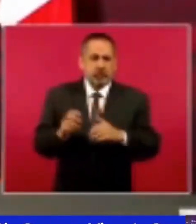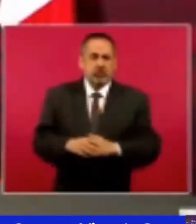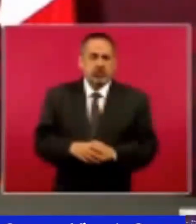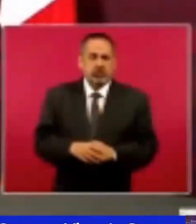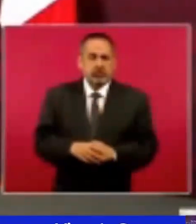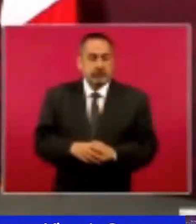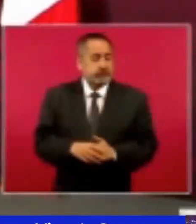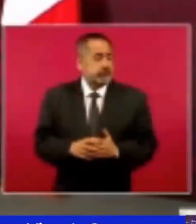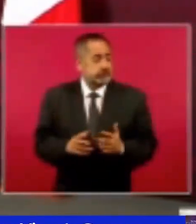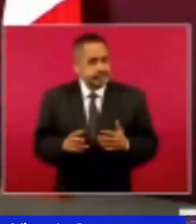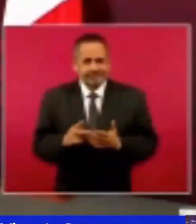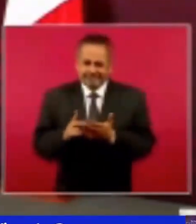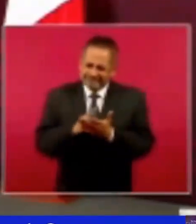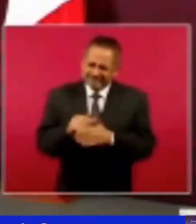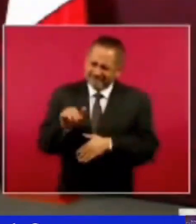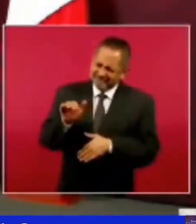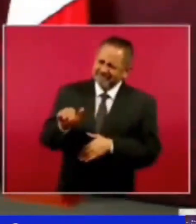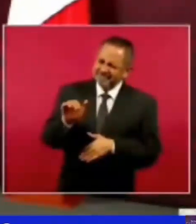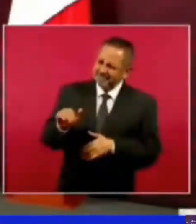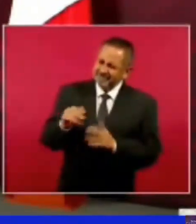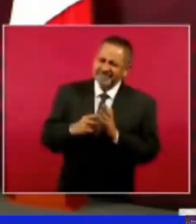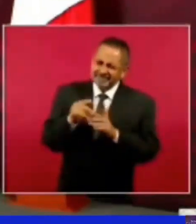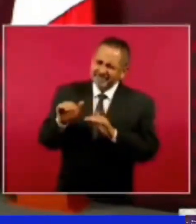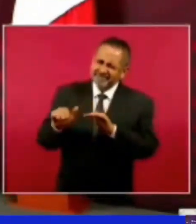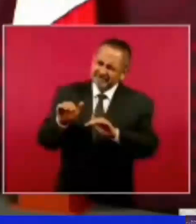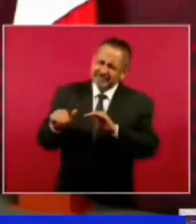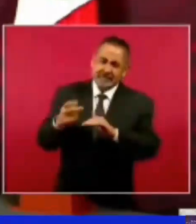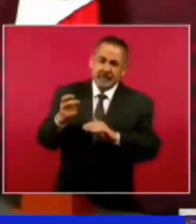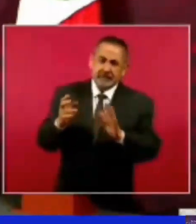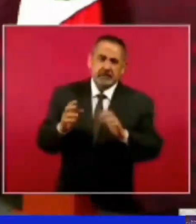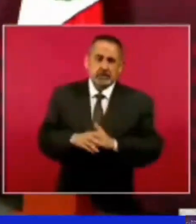ofreció a la comandante